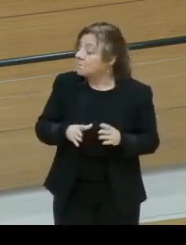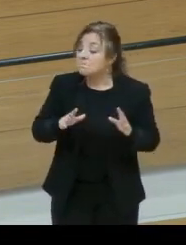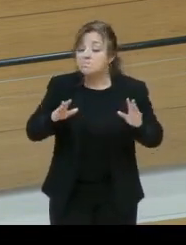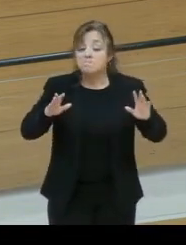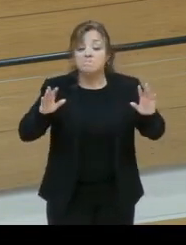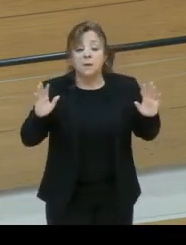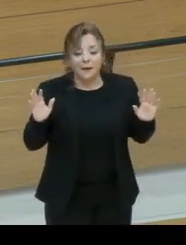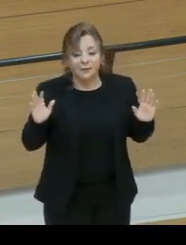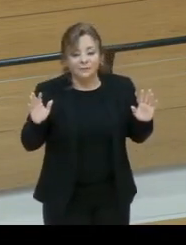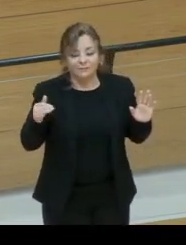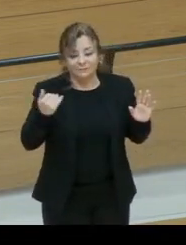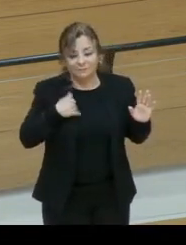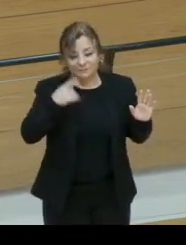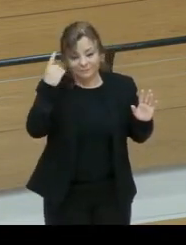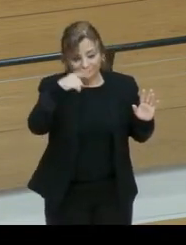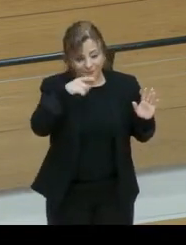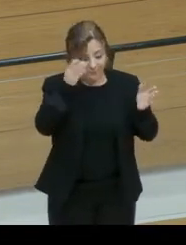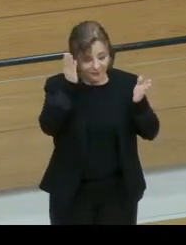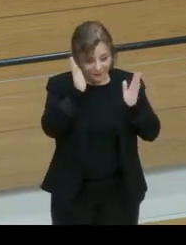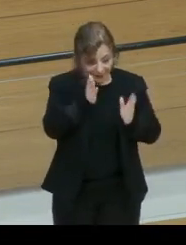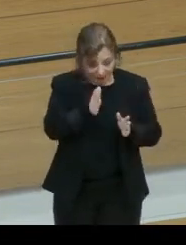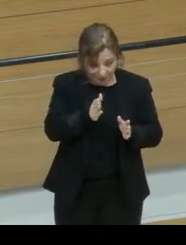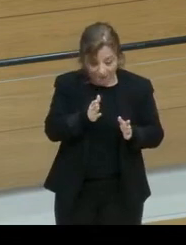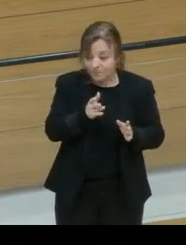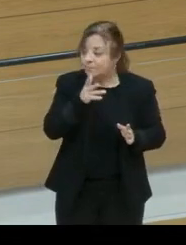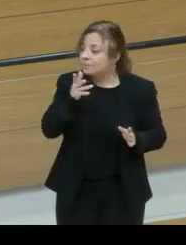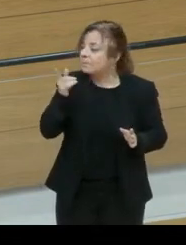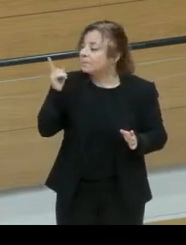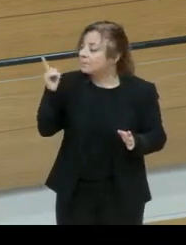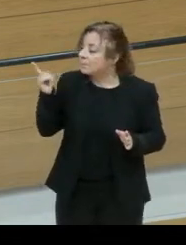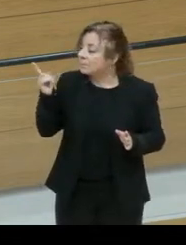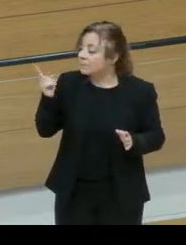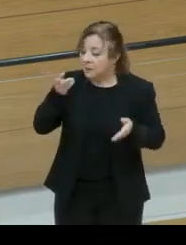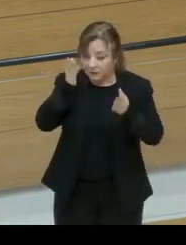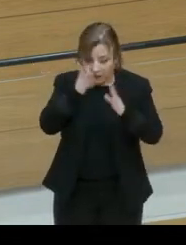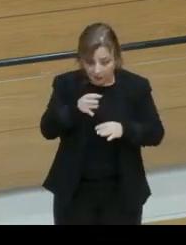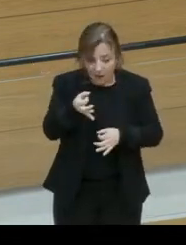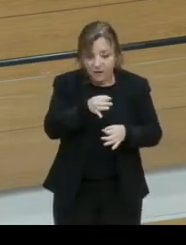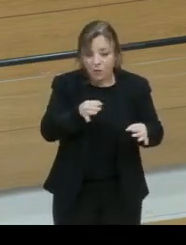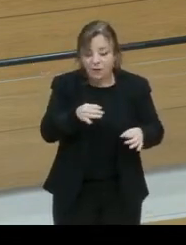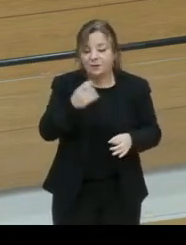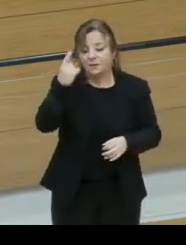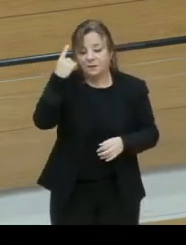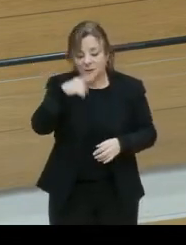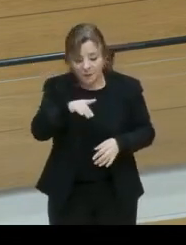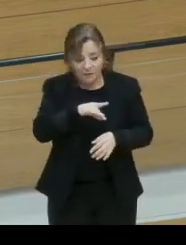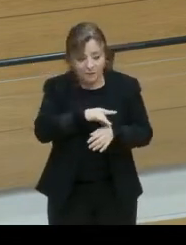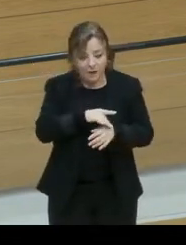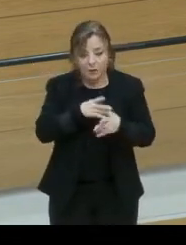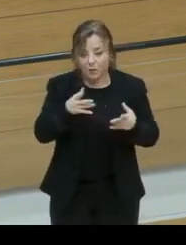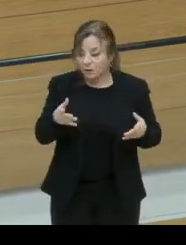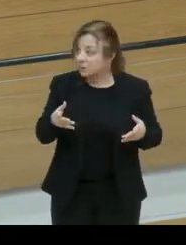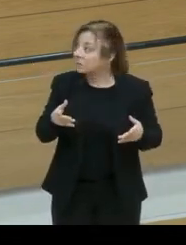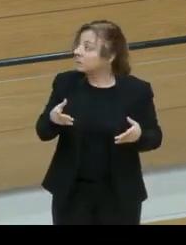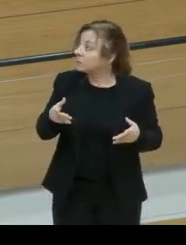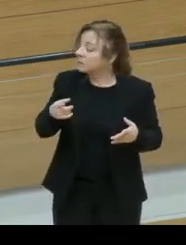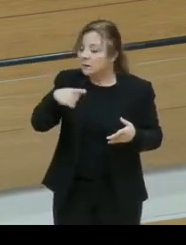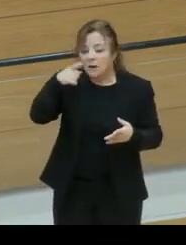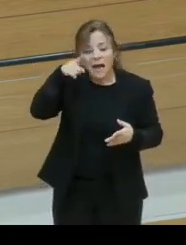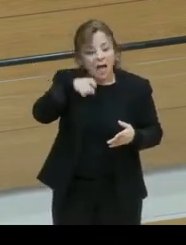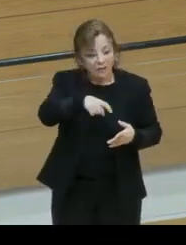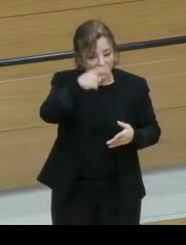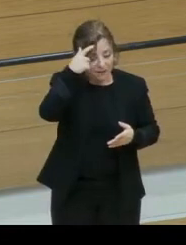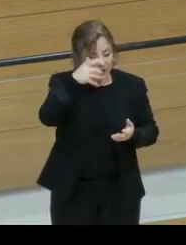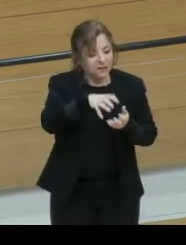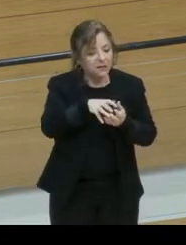Pero, bueno, ya sabemos la terapia que vamos a proponer, que son terapia celular. Sabemos la enfermedad, el glioblastoma. ¿Qué